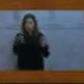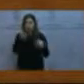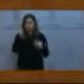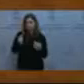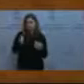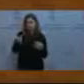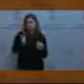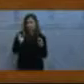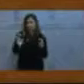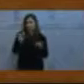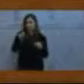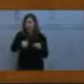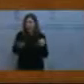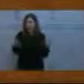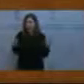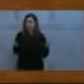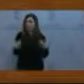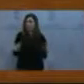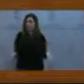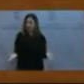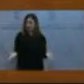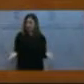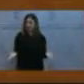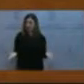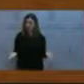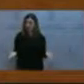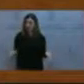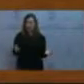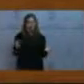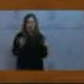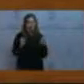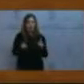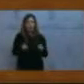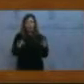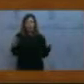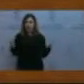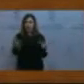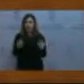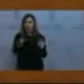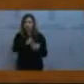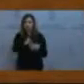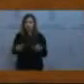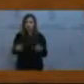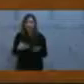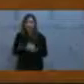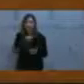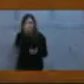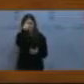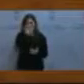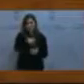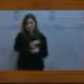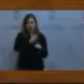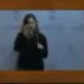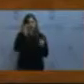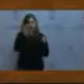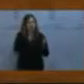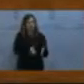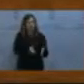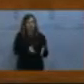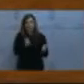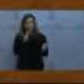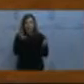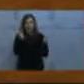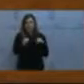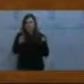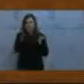No hubo nada. Lo peor es que todo el mundo sabe, señora consejera, que la falta de acuerdo, y se lo tengo que decir claramente, fíjese, yo